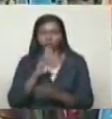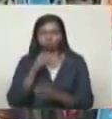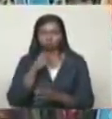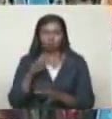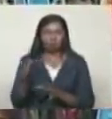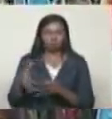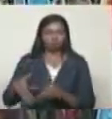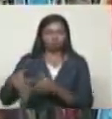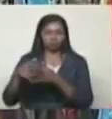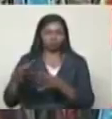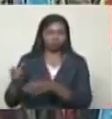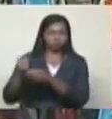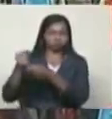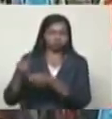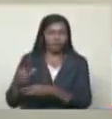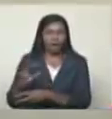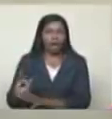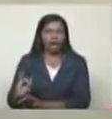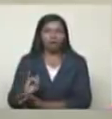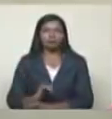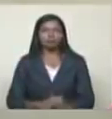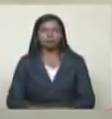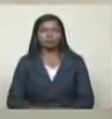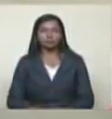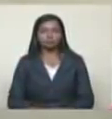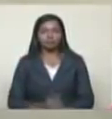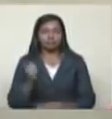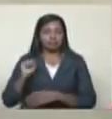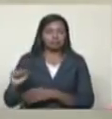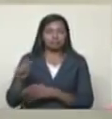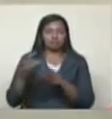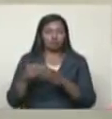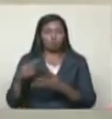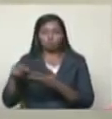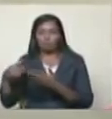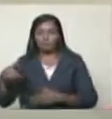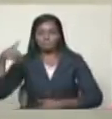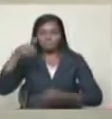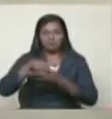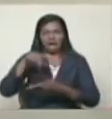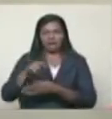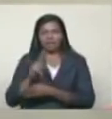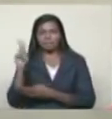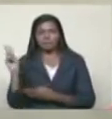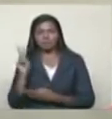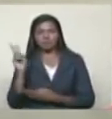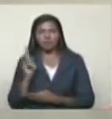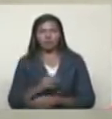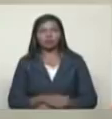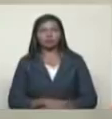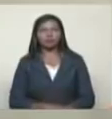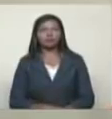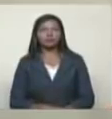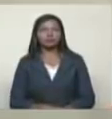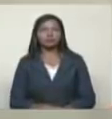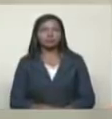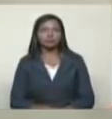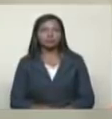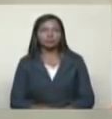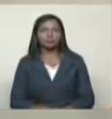antiimperialista, anticolonialista y ha rechazado cualquier tipo de injerencia en la República Bolivariana de